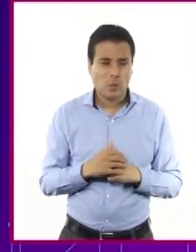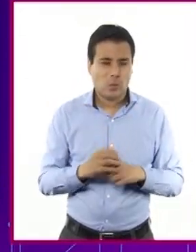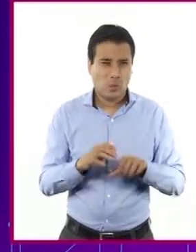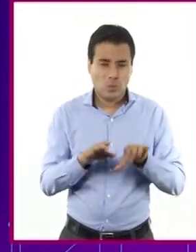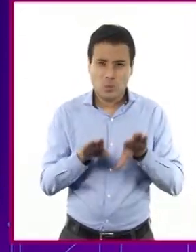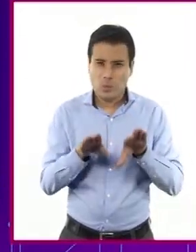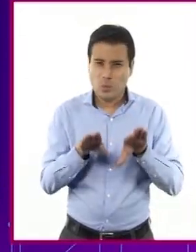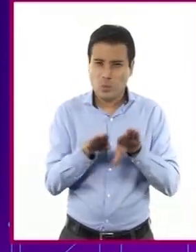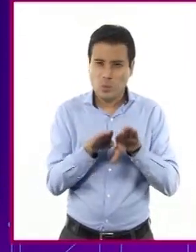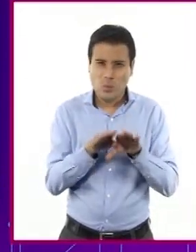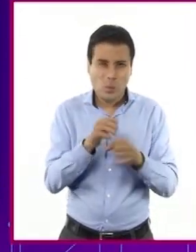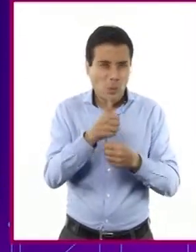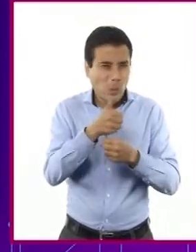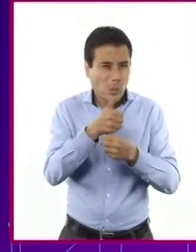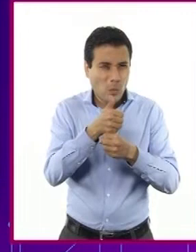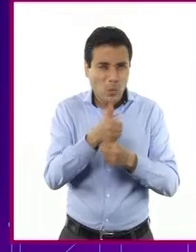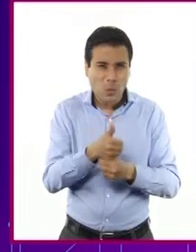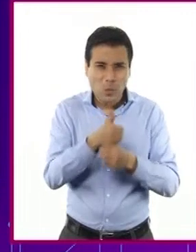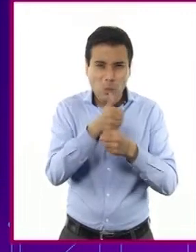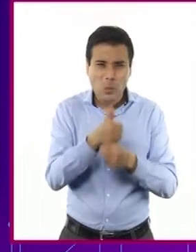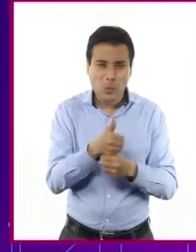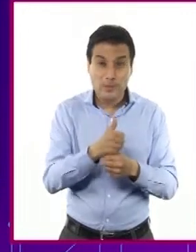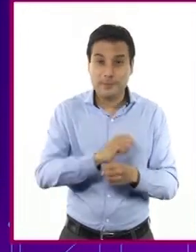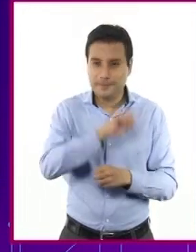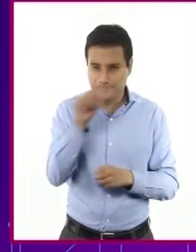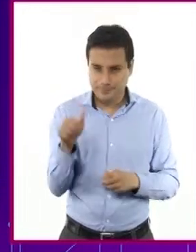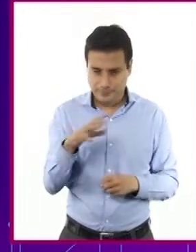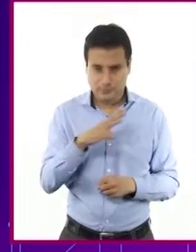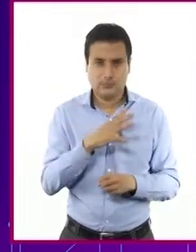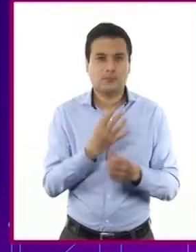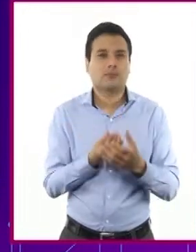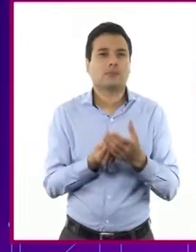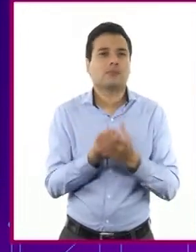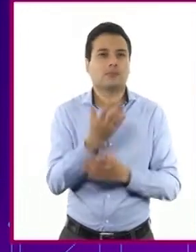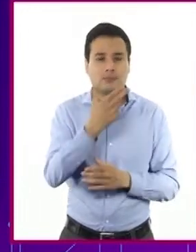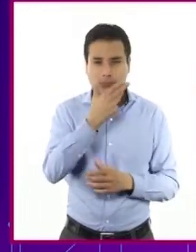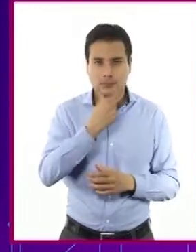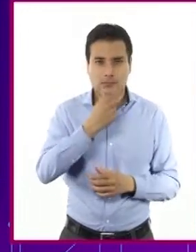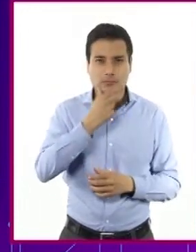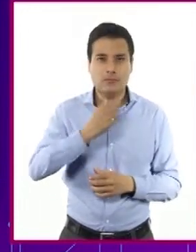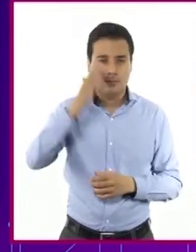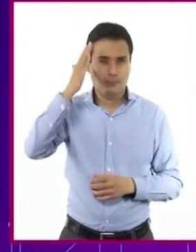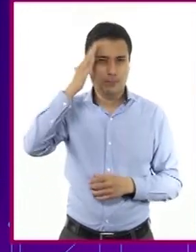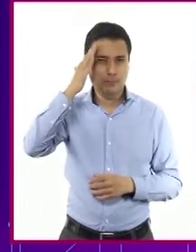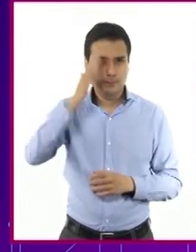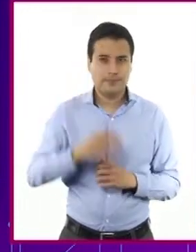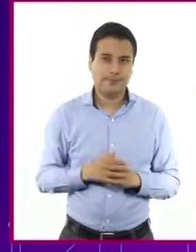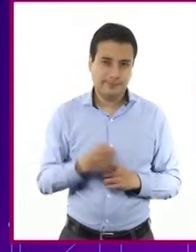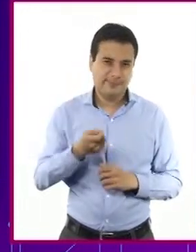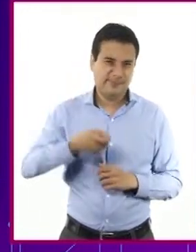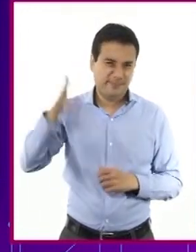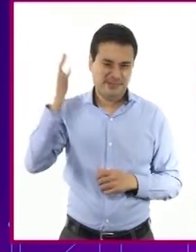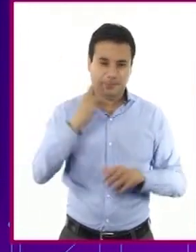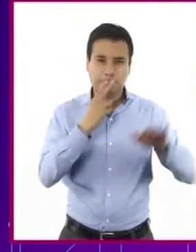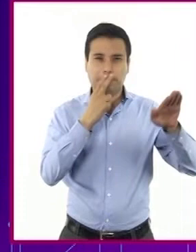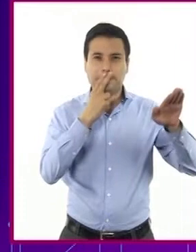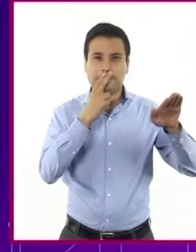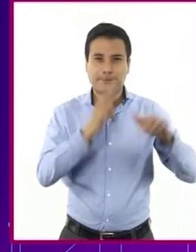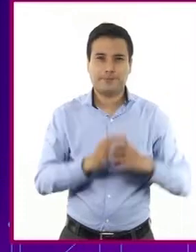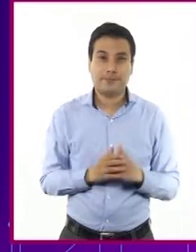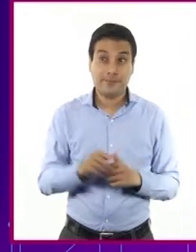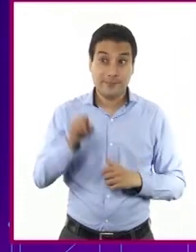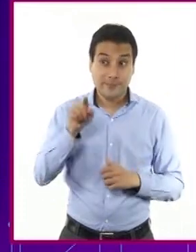duras, surge un líder, Adolfo Hitler, que había sido un